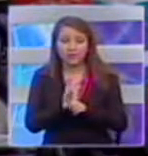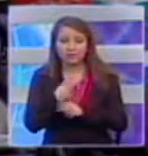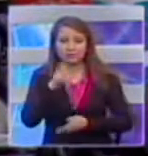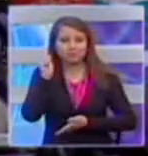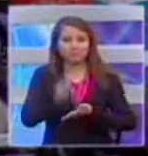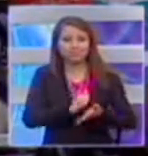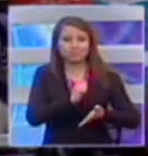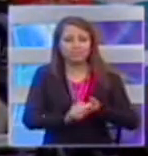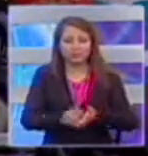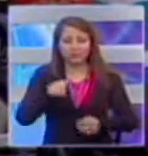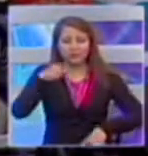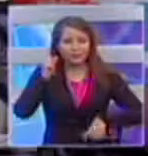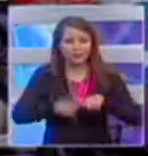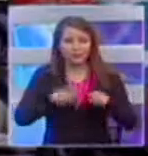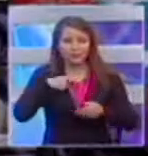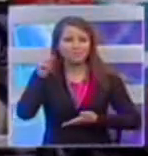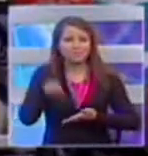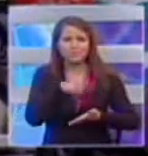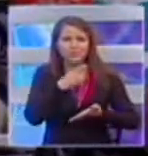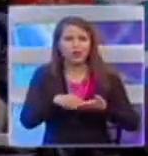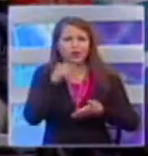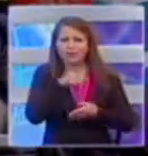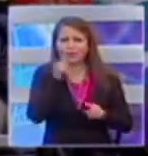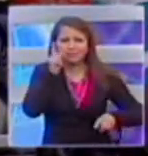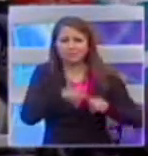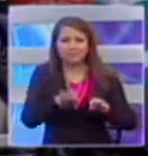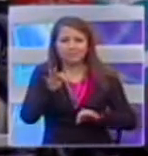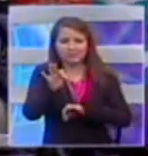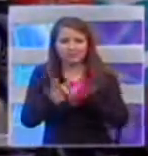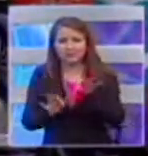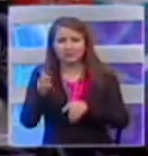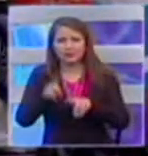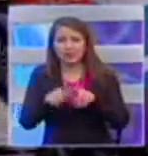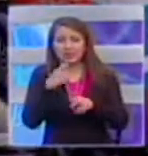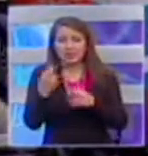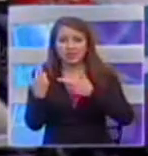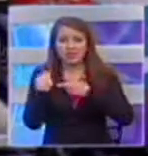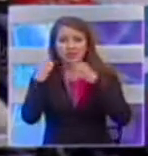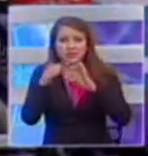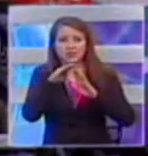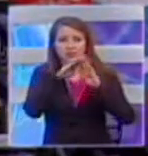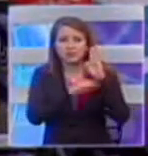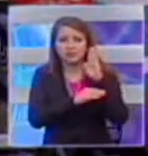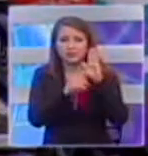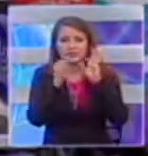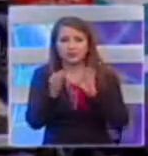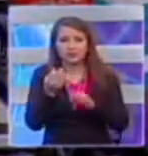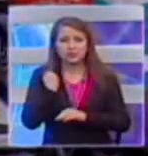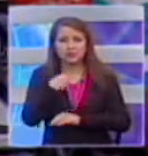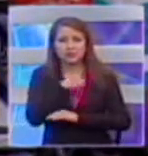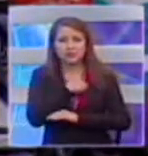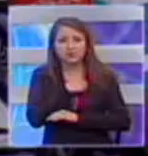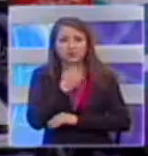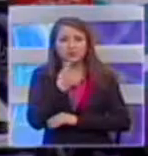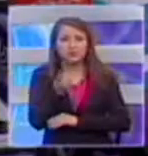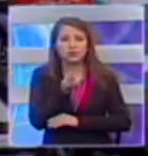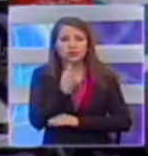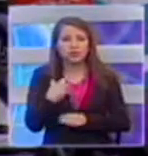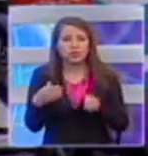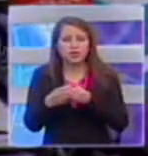nulo por nulidad absoluta y no corresponde en los términos para los cuales hemos sido